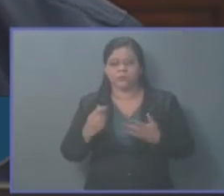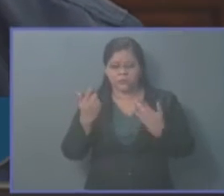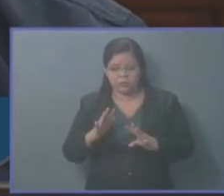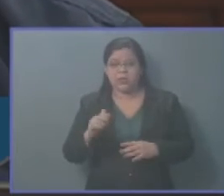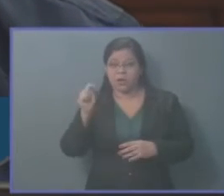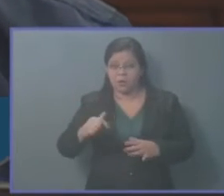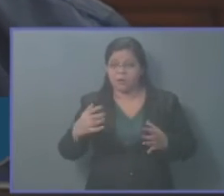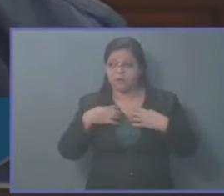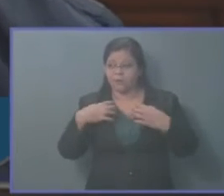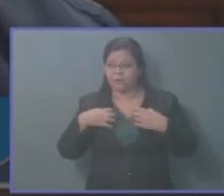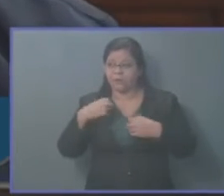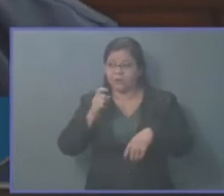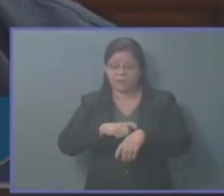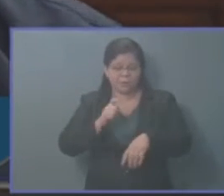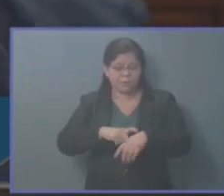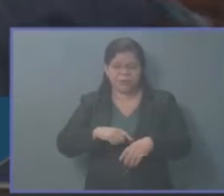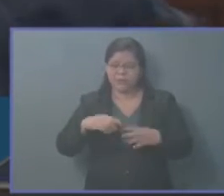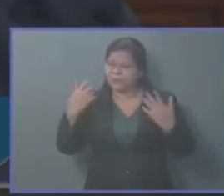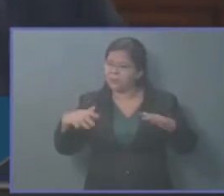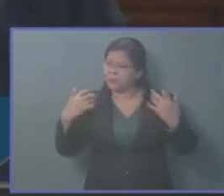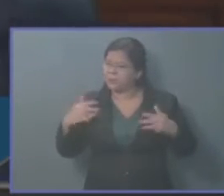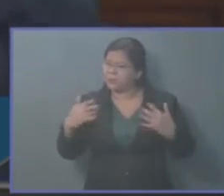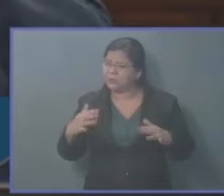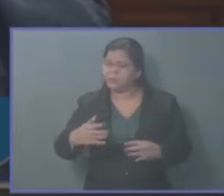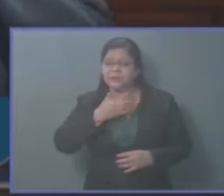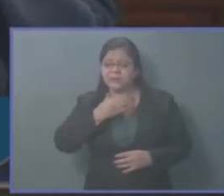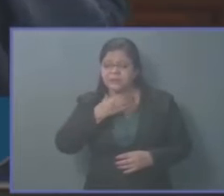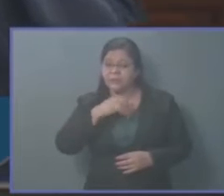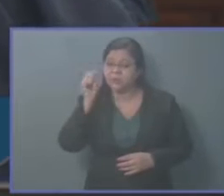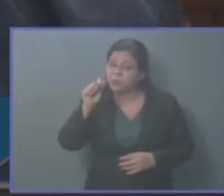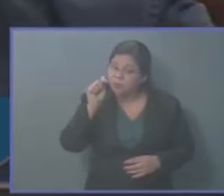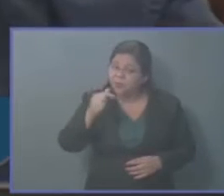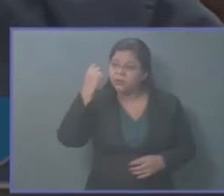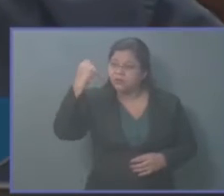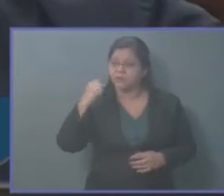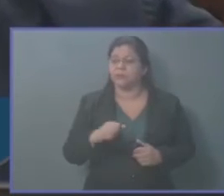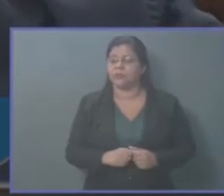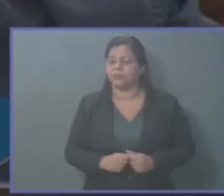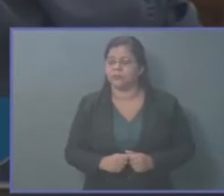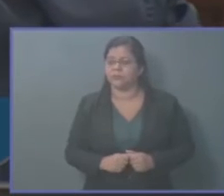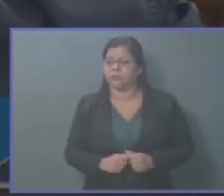está viviendo momentos difíciles. Y por eso es importante, compañeros diputados,